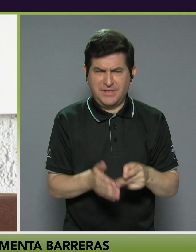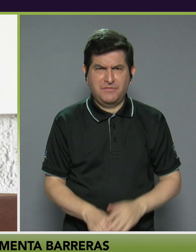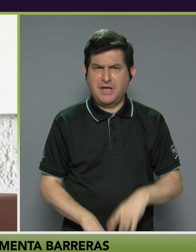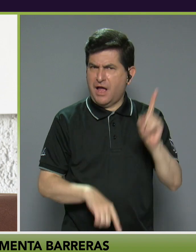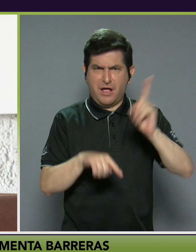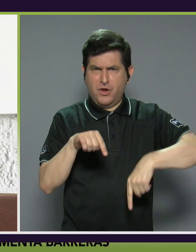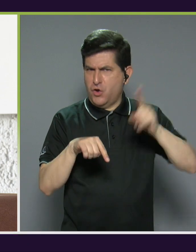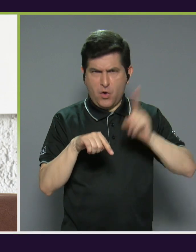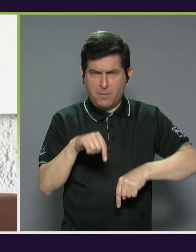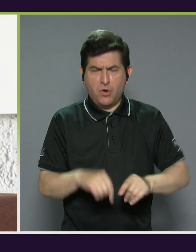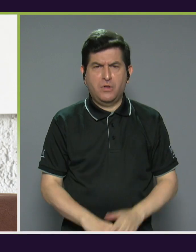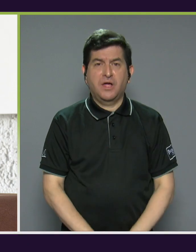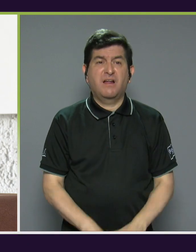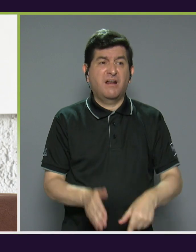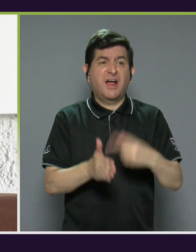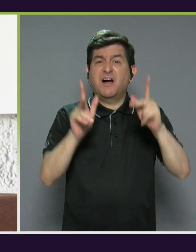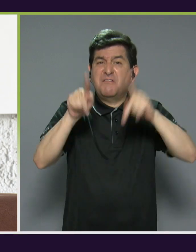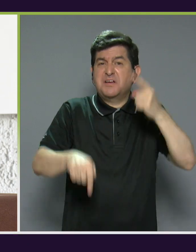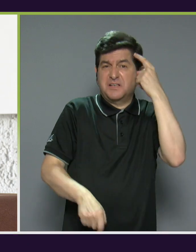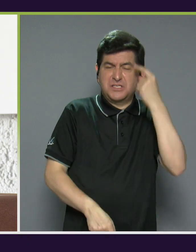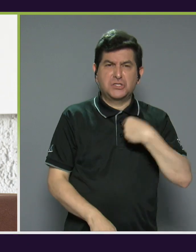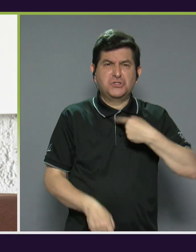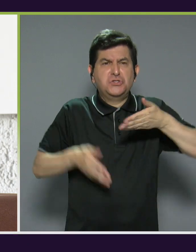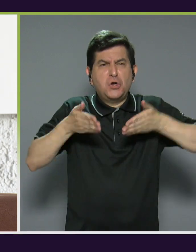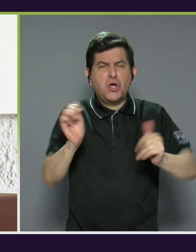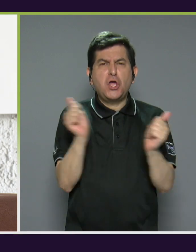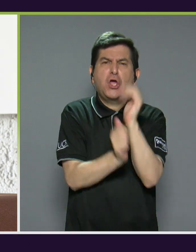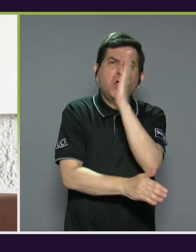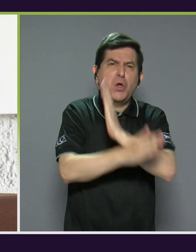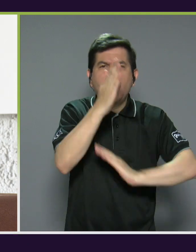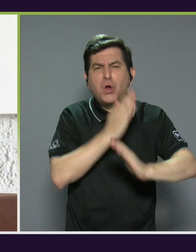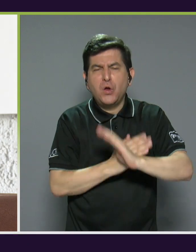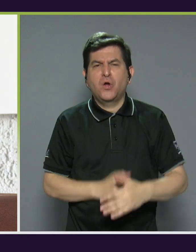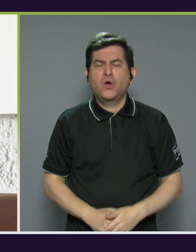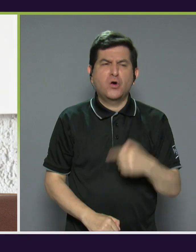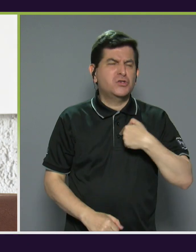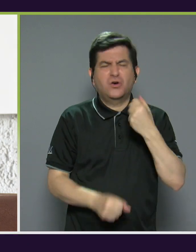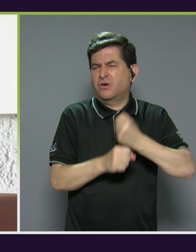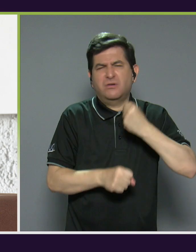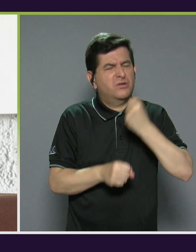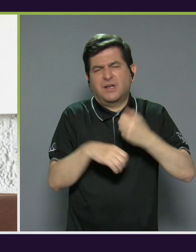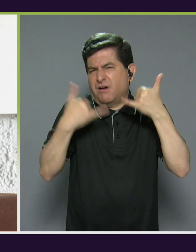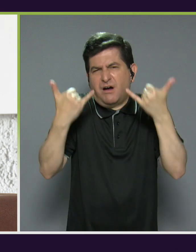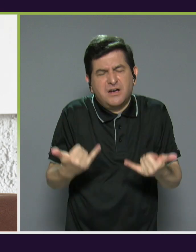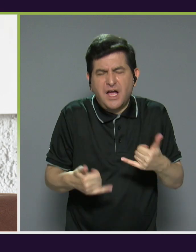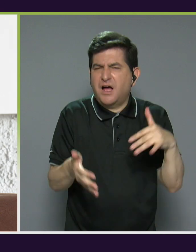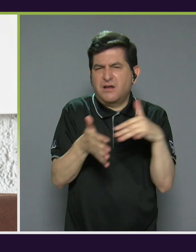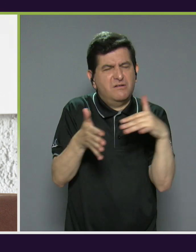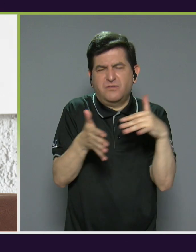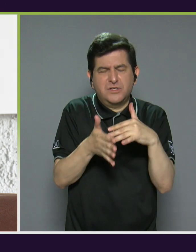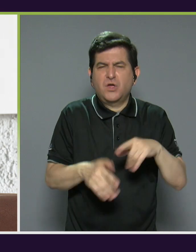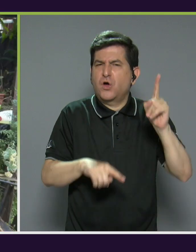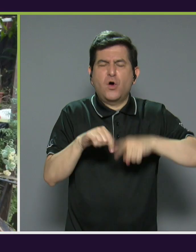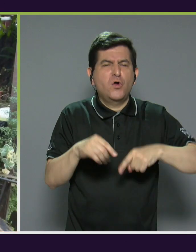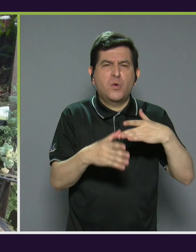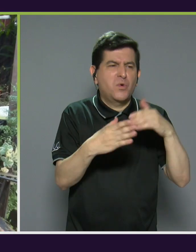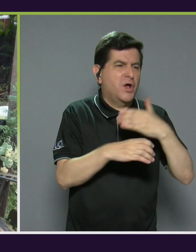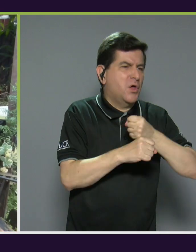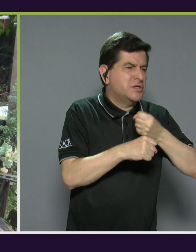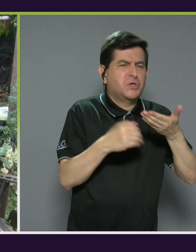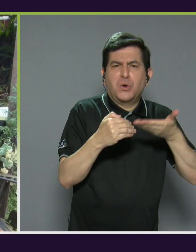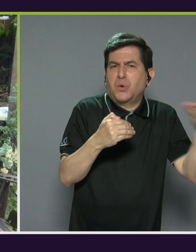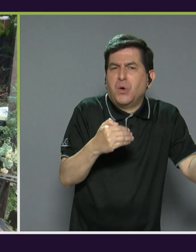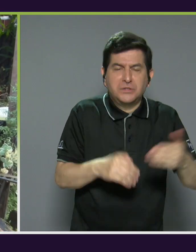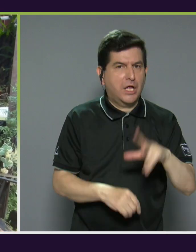con esto que no se pueda dar. A veces mucha gente piensa, bueno, tengo un hijo con discapacidad, tengo que dejar de trabajar, tengo que dejar de estudiar, no puedo